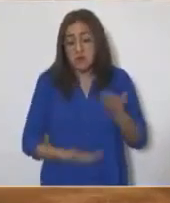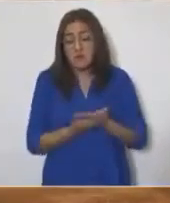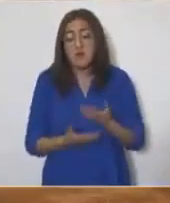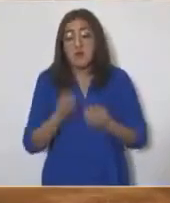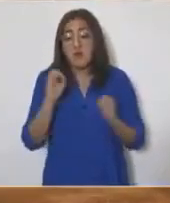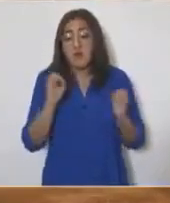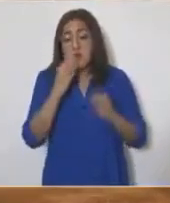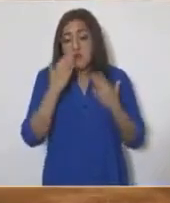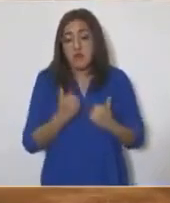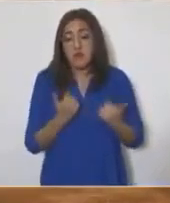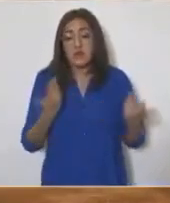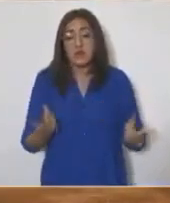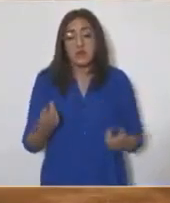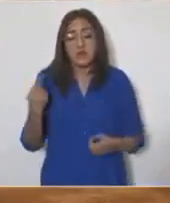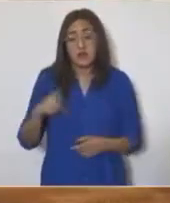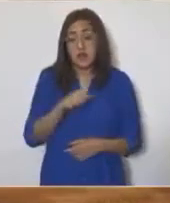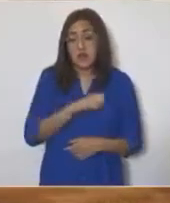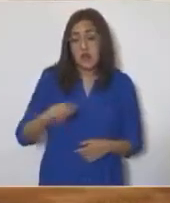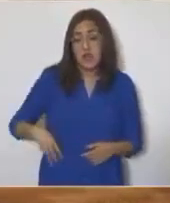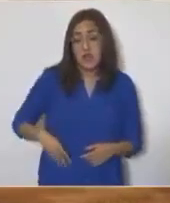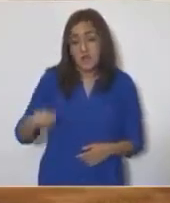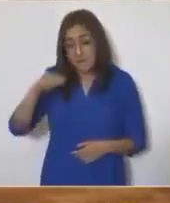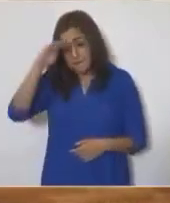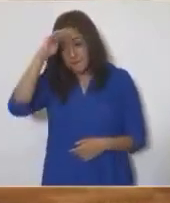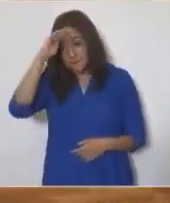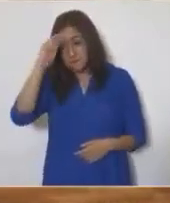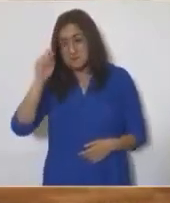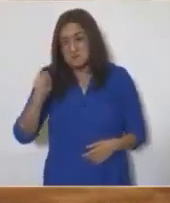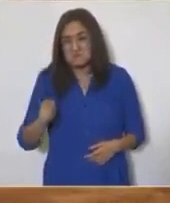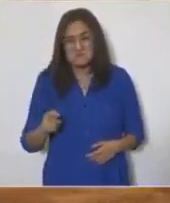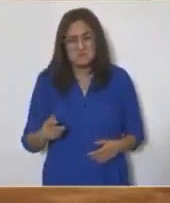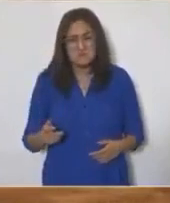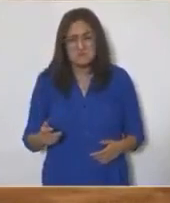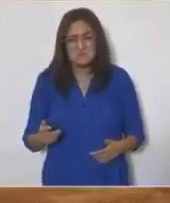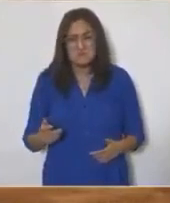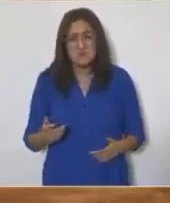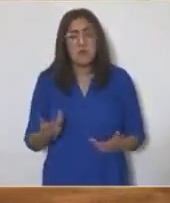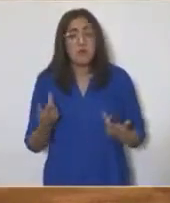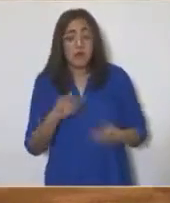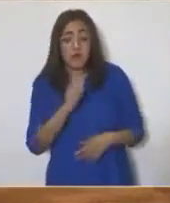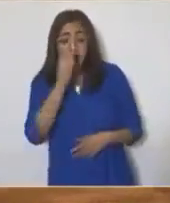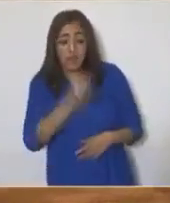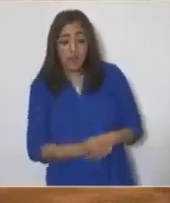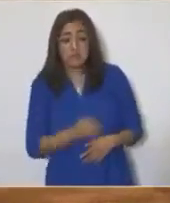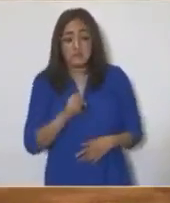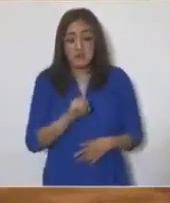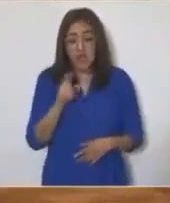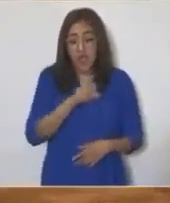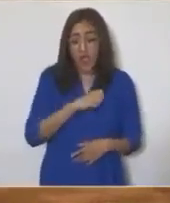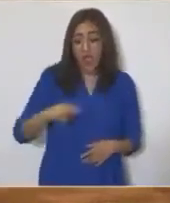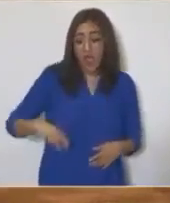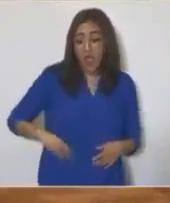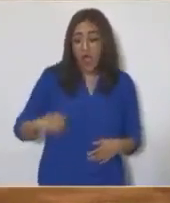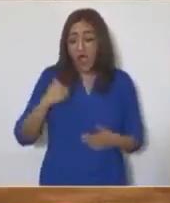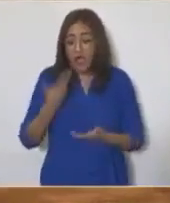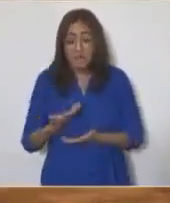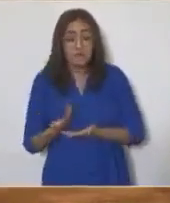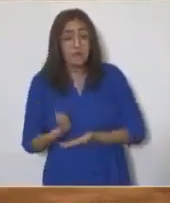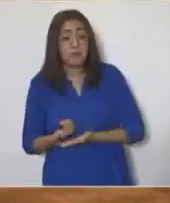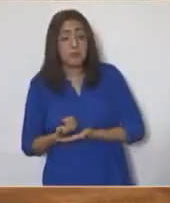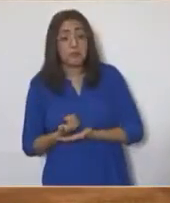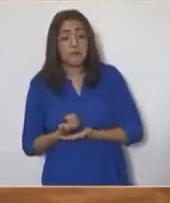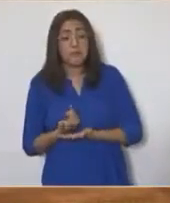pensaban en el ayuntamiento que solamente era este la autorización para que el ayuntamiento y ahora acaba